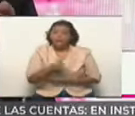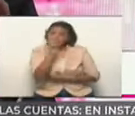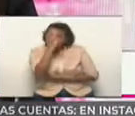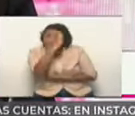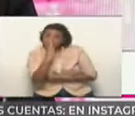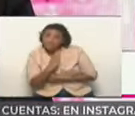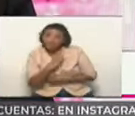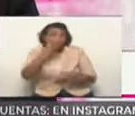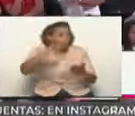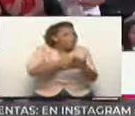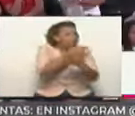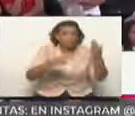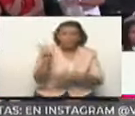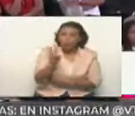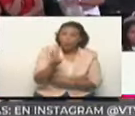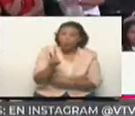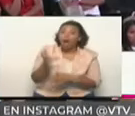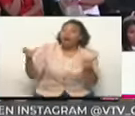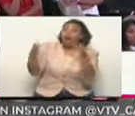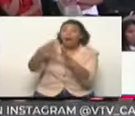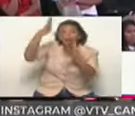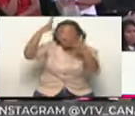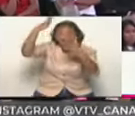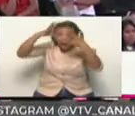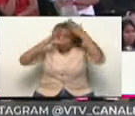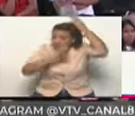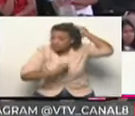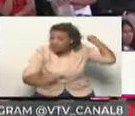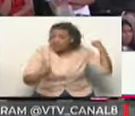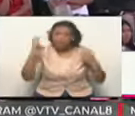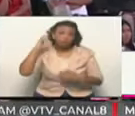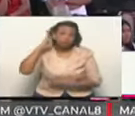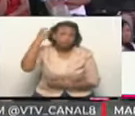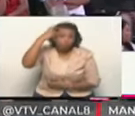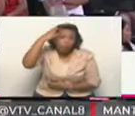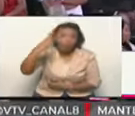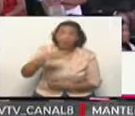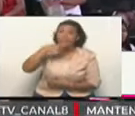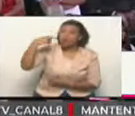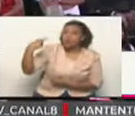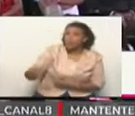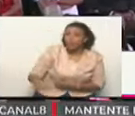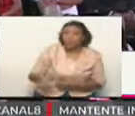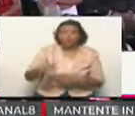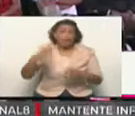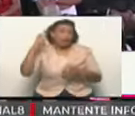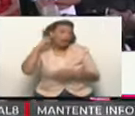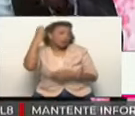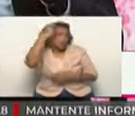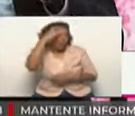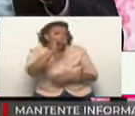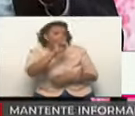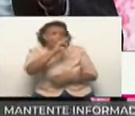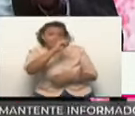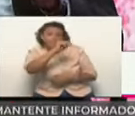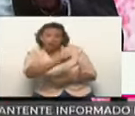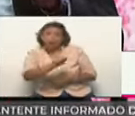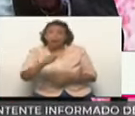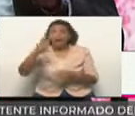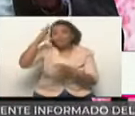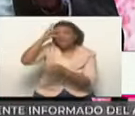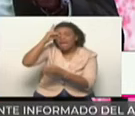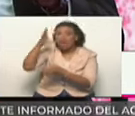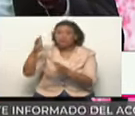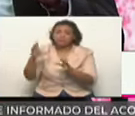Hubo reuniones entre ese canciller, el canciller de Rusia, nuestro canciller, nuestra vicepresidenta,